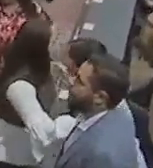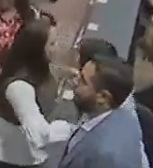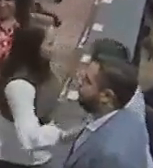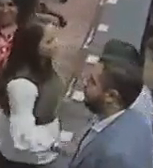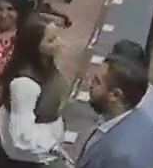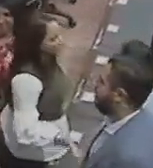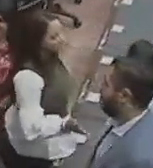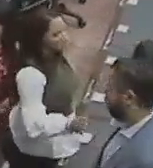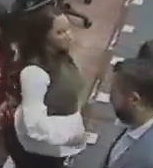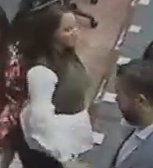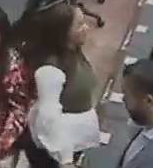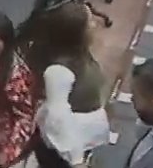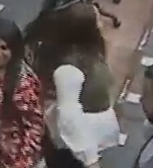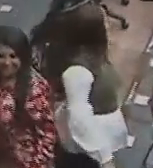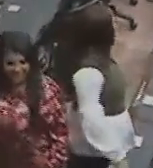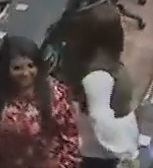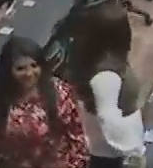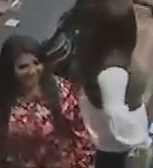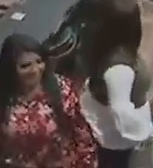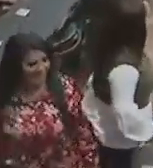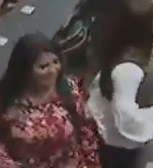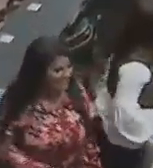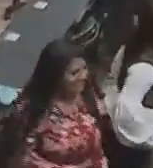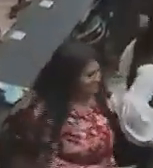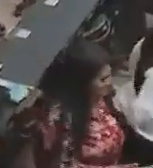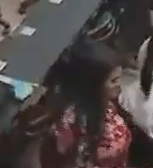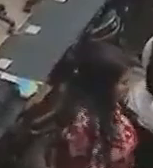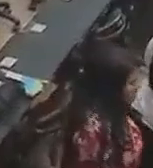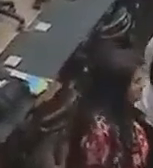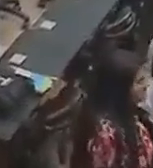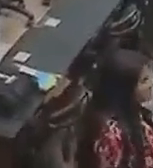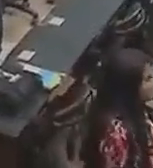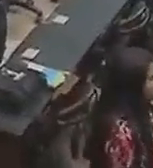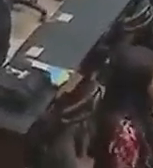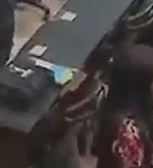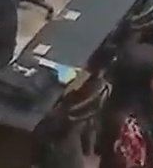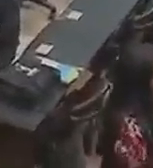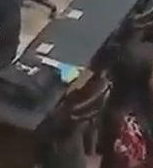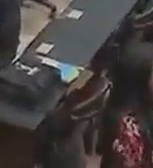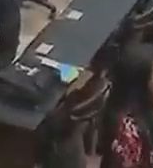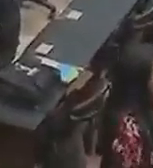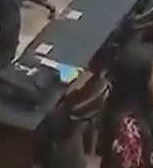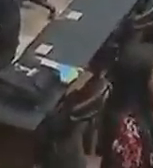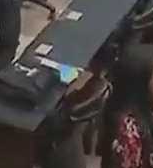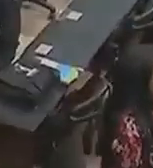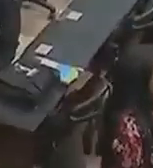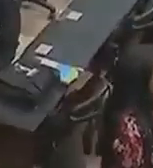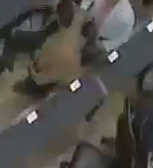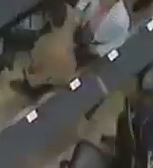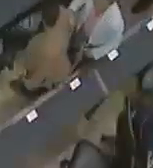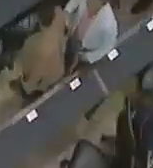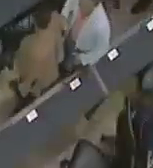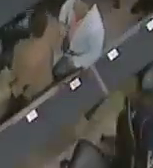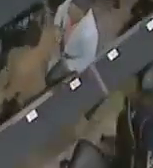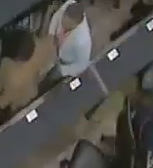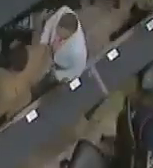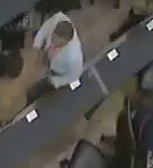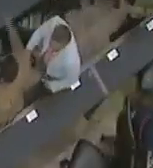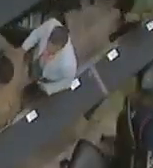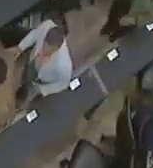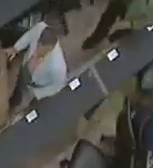Ligia Machado y el diputado Ricardo Ríos, siendo aprobado este punto por mayoría calificada.